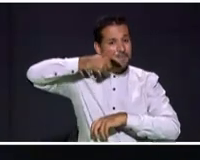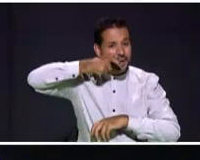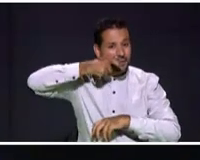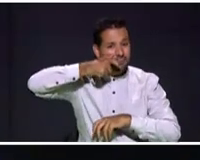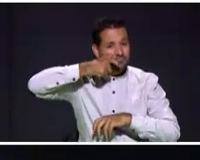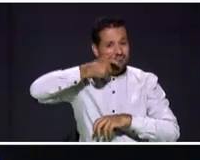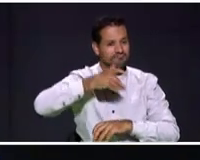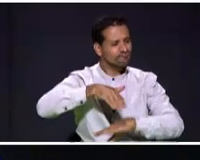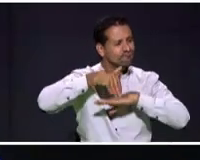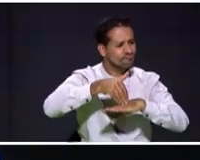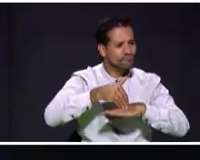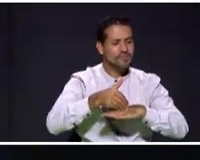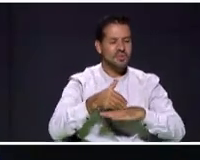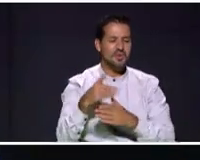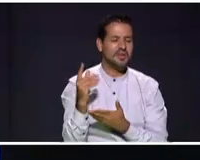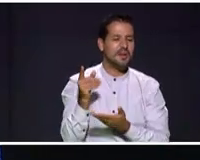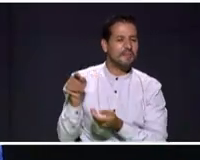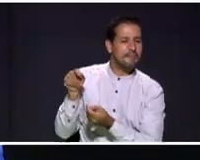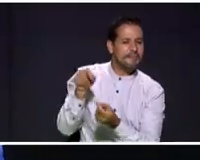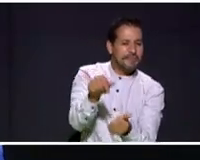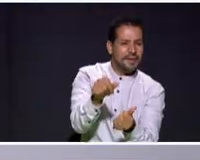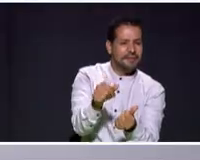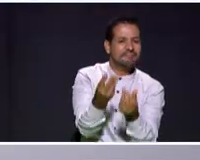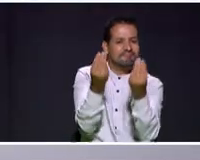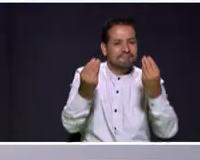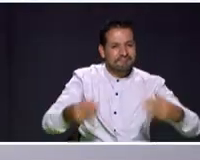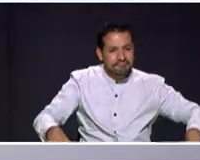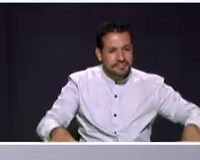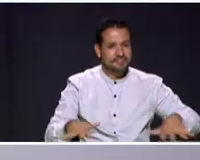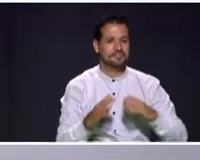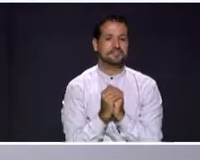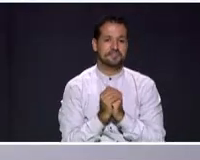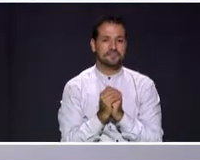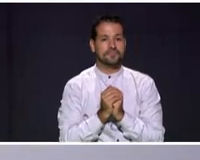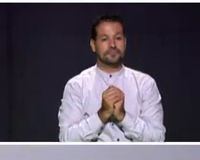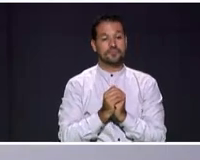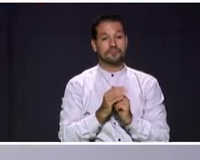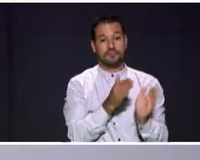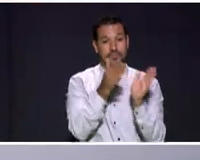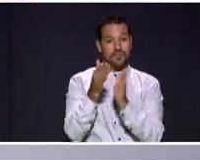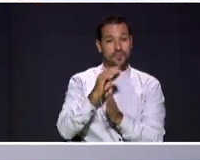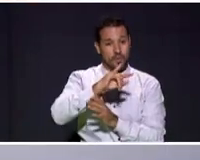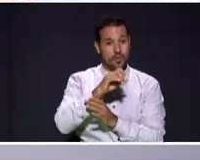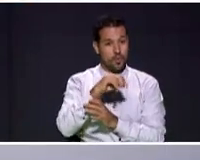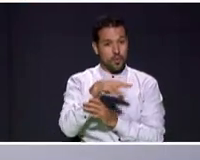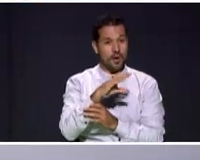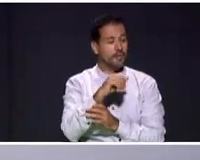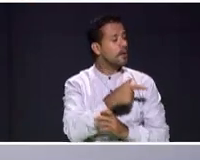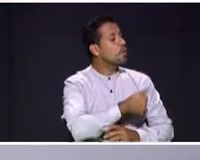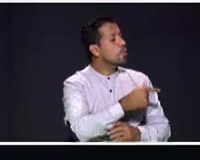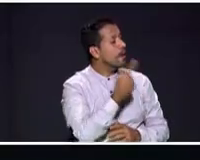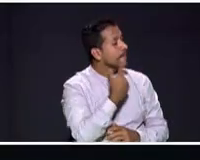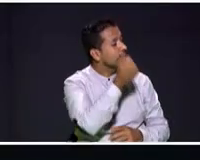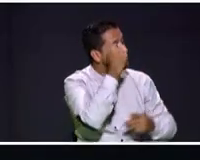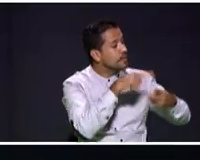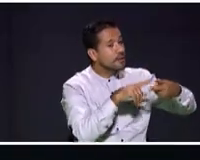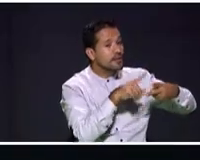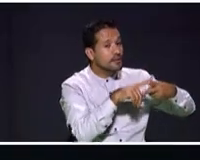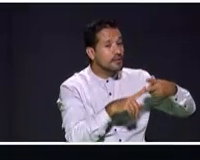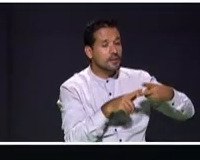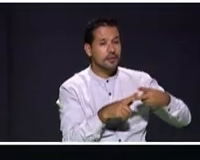todo peso que se invierta será en vano muchas gracias doctor juan camilo restrepo cuál de los dos puntos quiere priorizar usted queremos